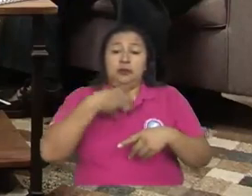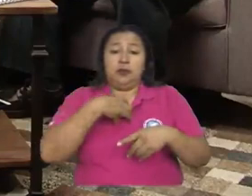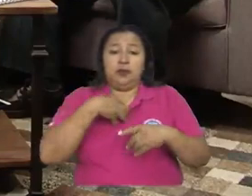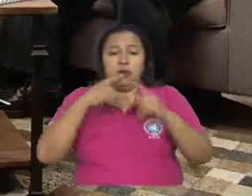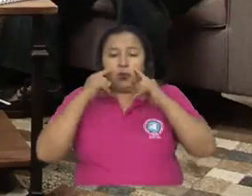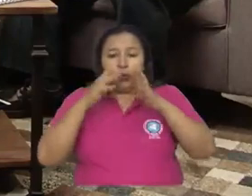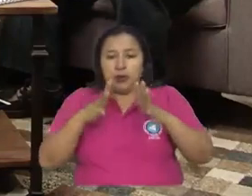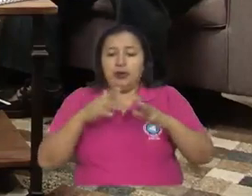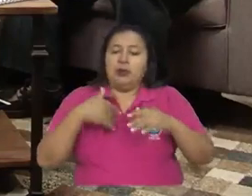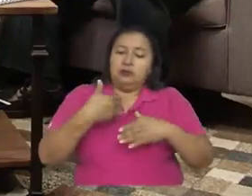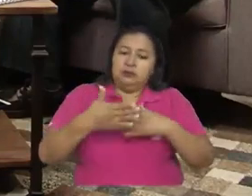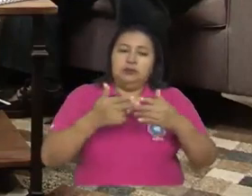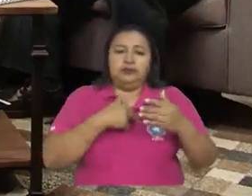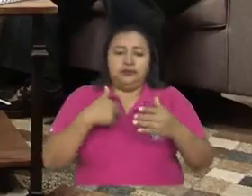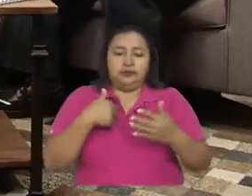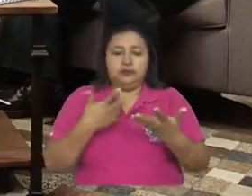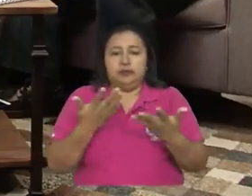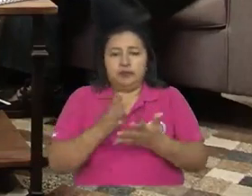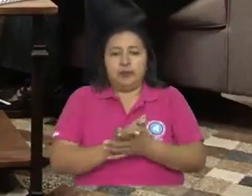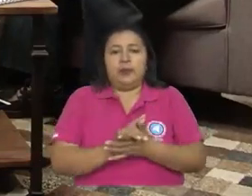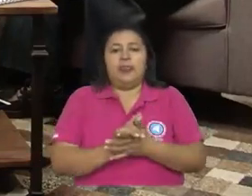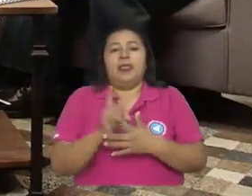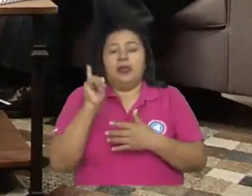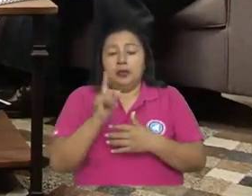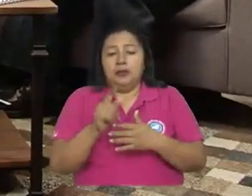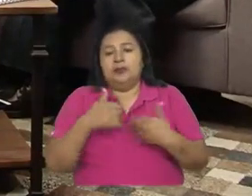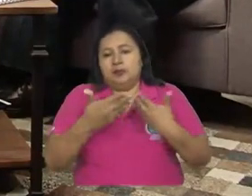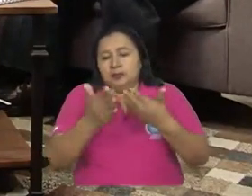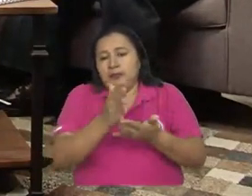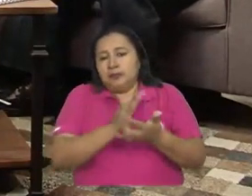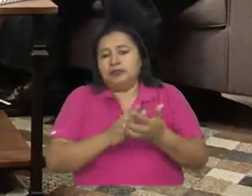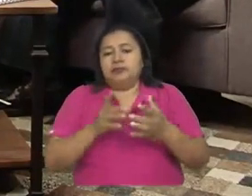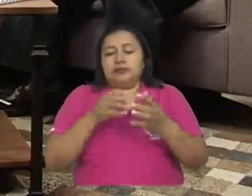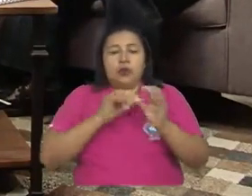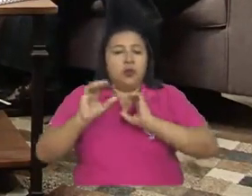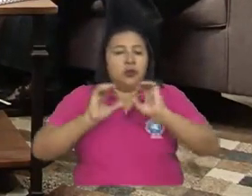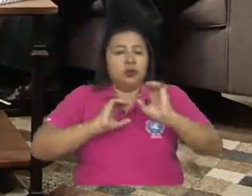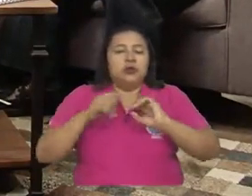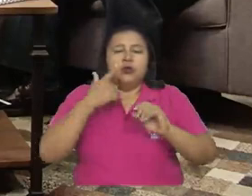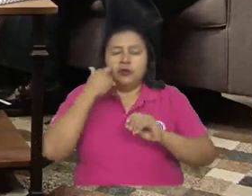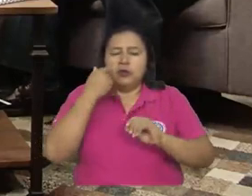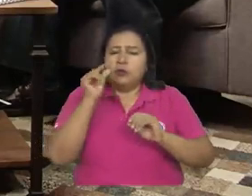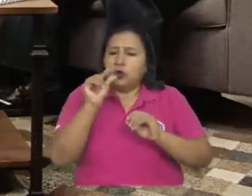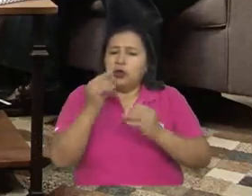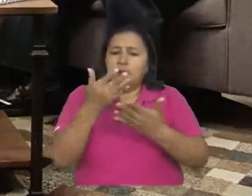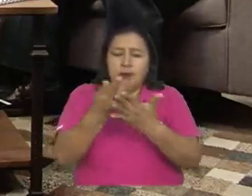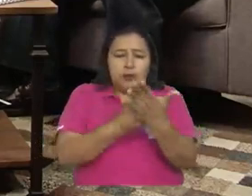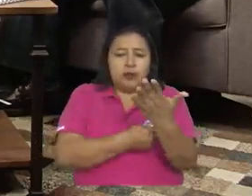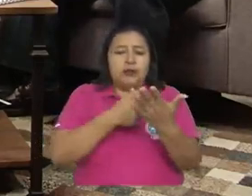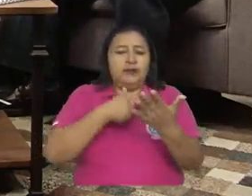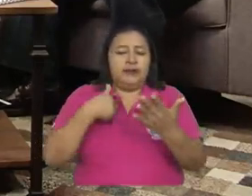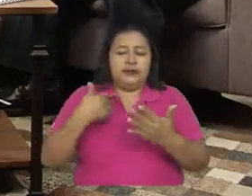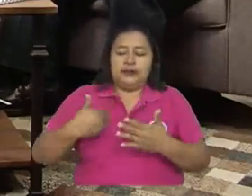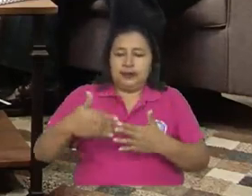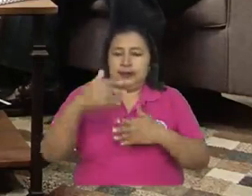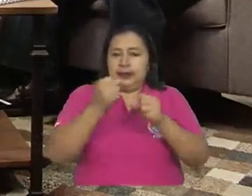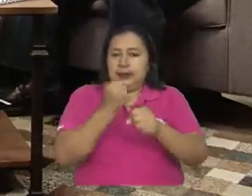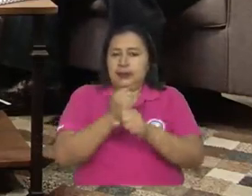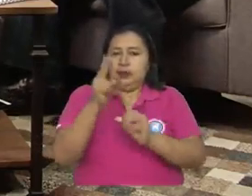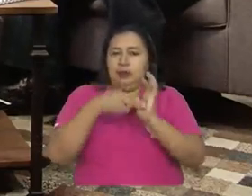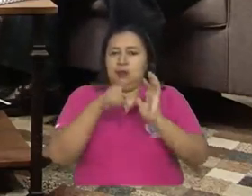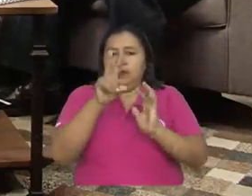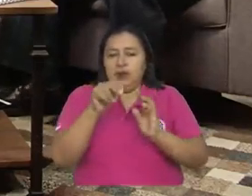lo protege. Eso es importante. Y es parte de esa comunicación, conocer un poquito los proyectos que estarán desarrollándose en esta